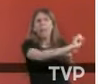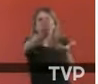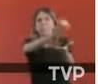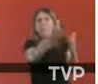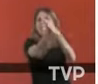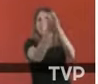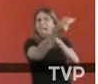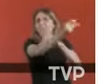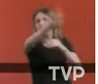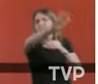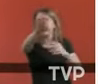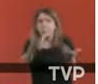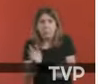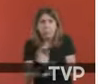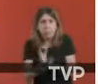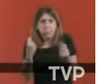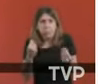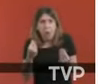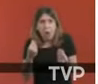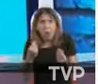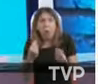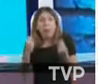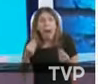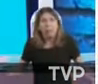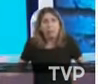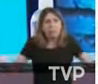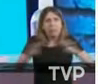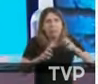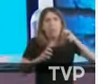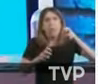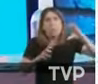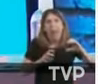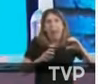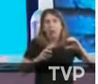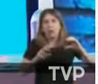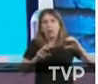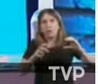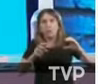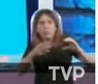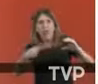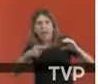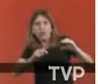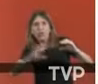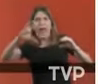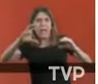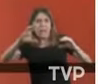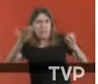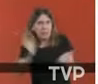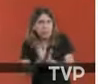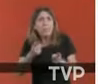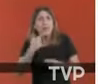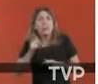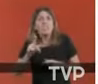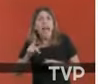podía ser paliar el déficit fiscal. Que también el propio Sack en su teoría